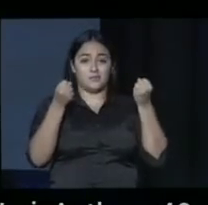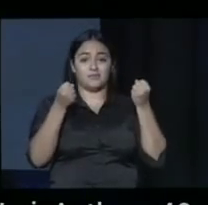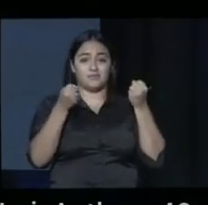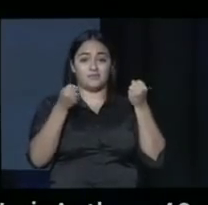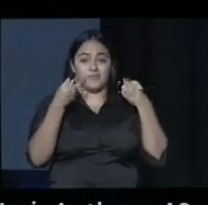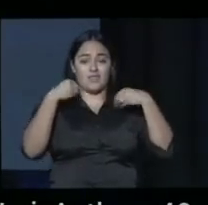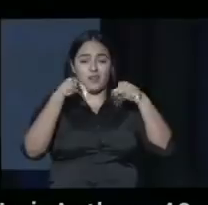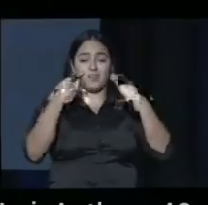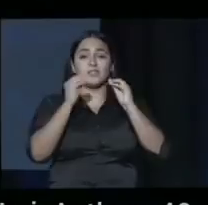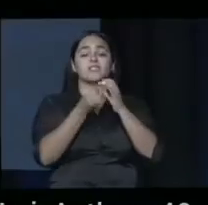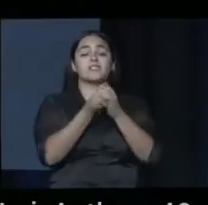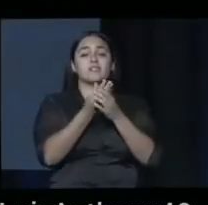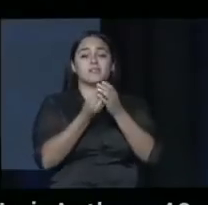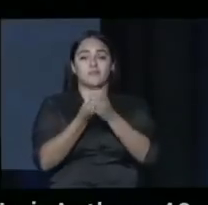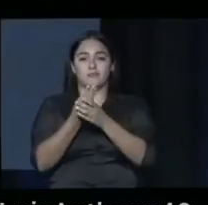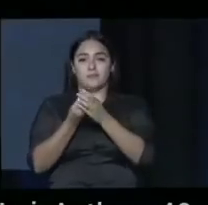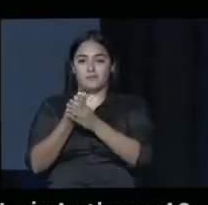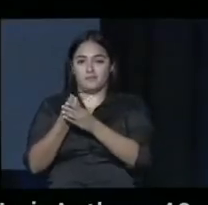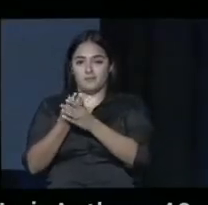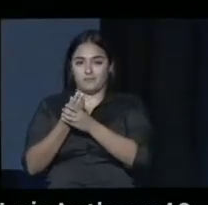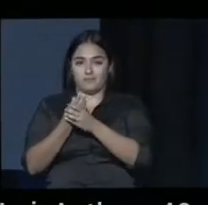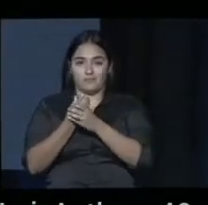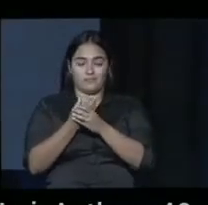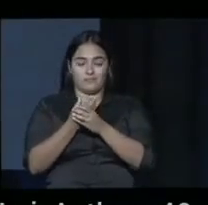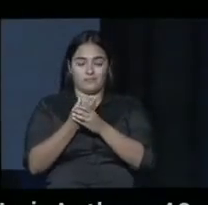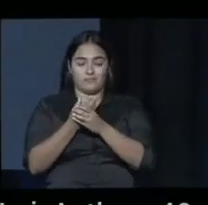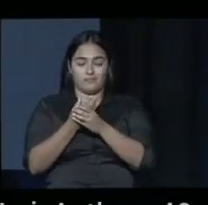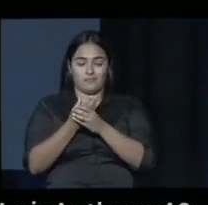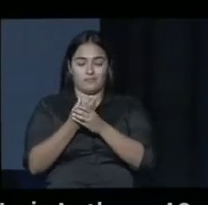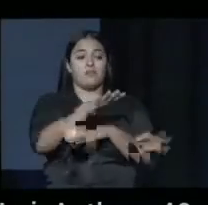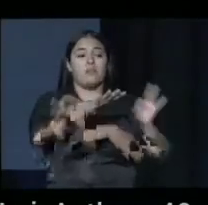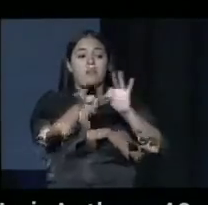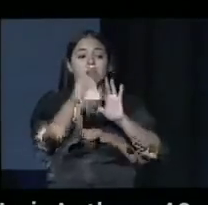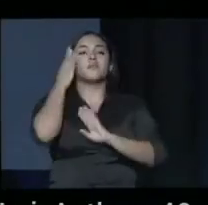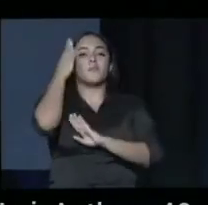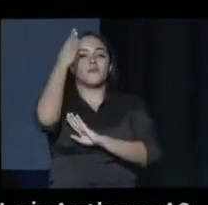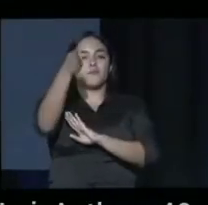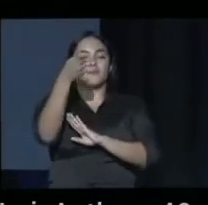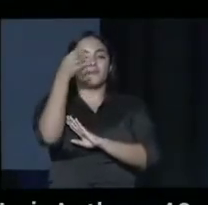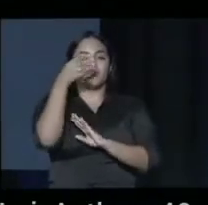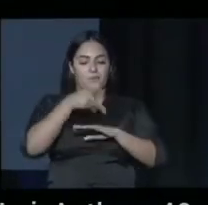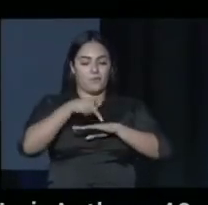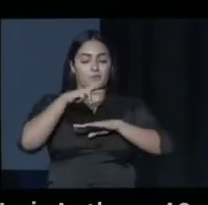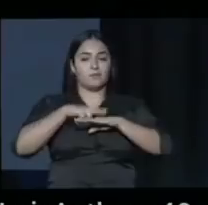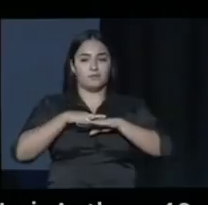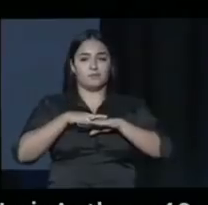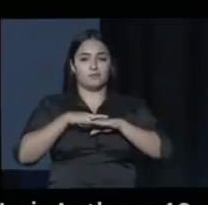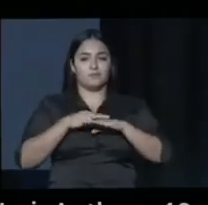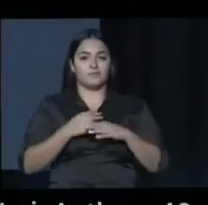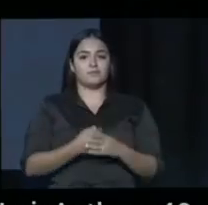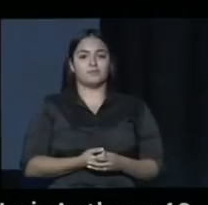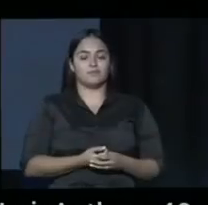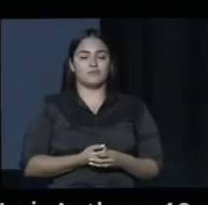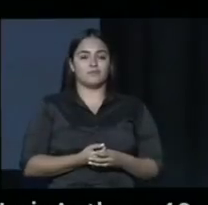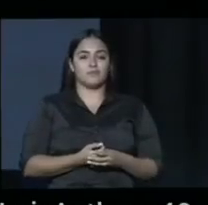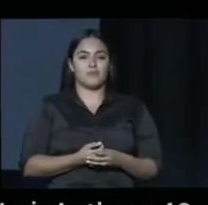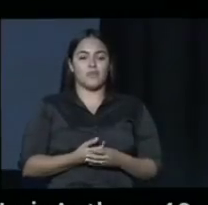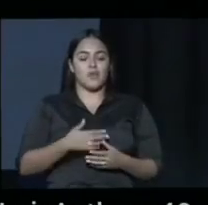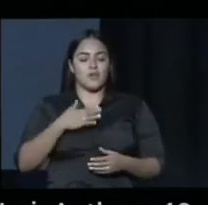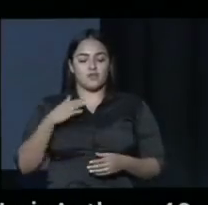la agricultura. Áreas clave para el futuro de Puerto Rico. Vengo de una